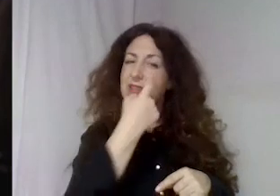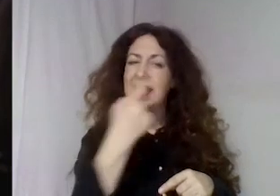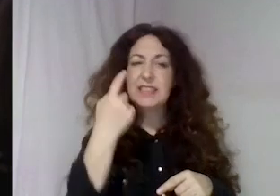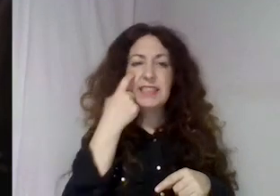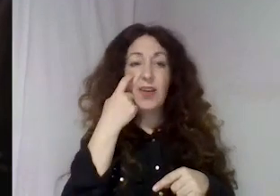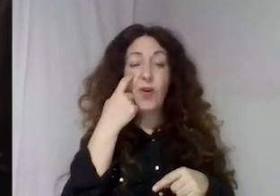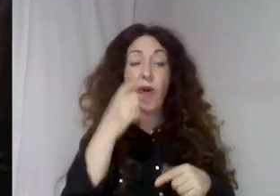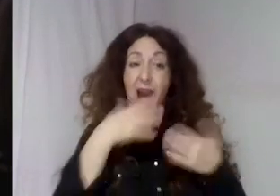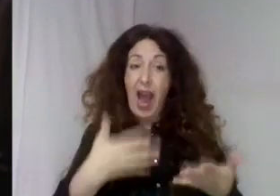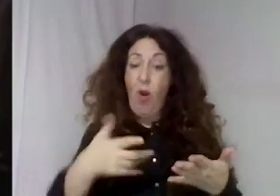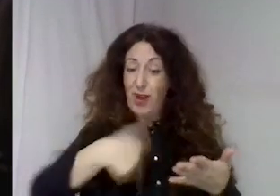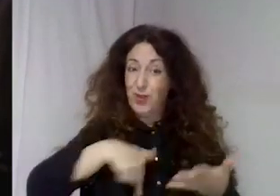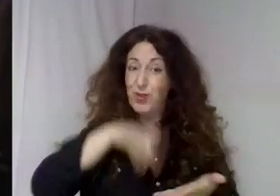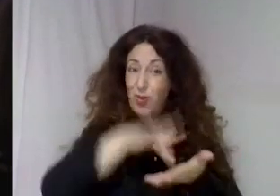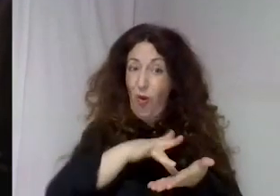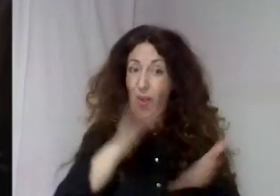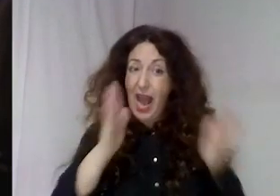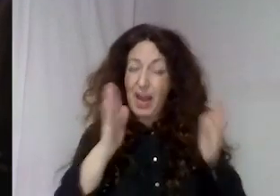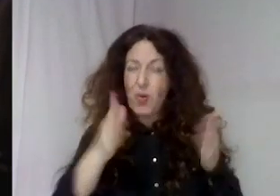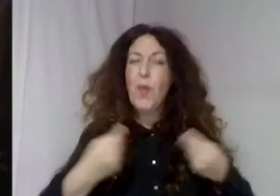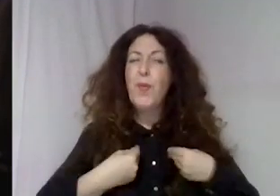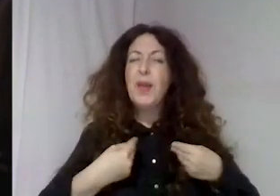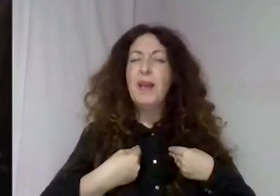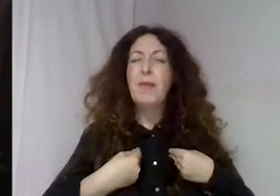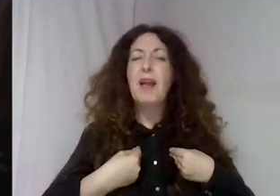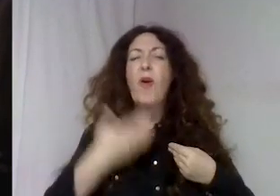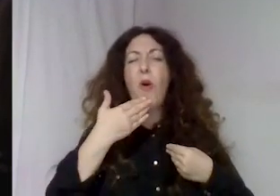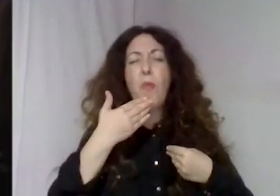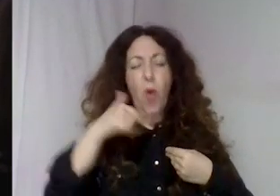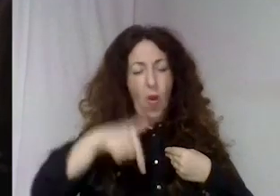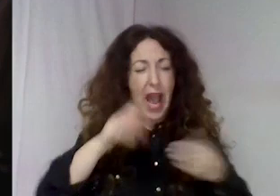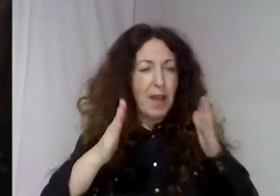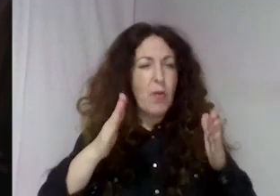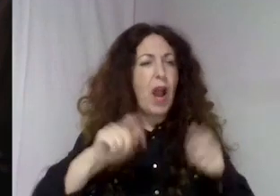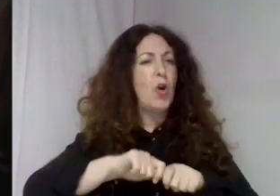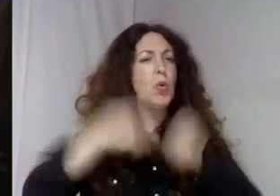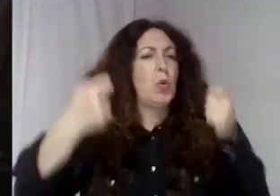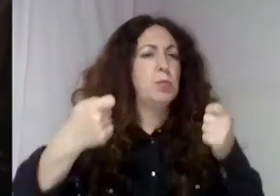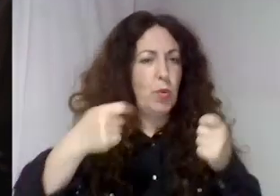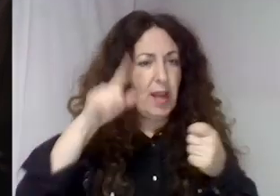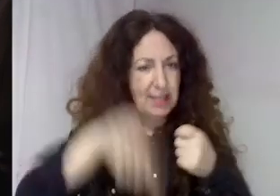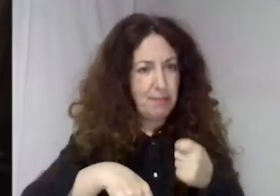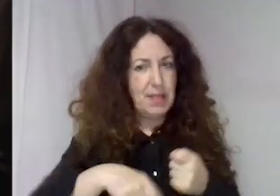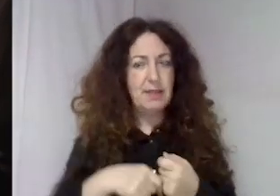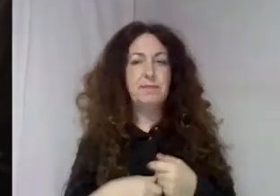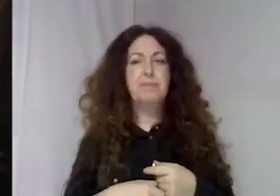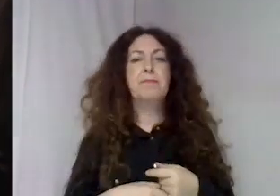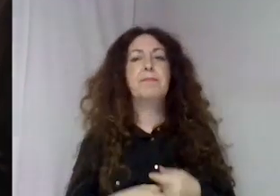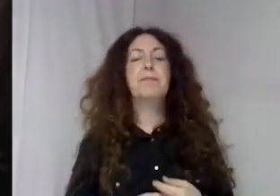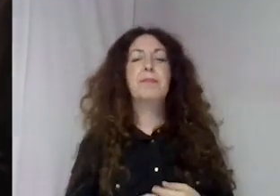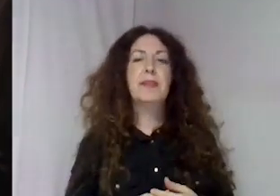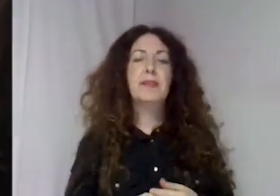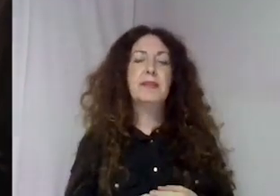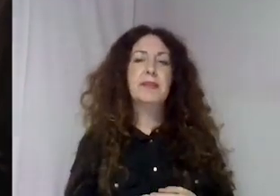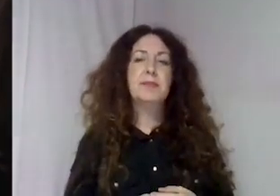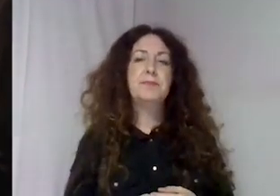bobadas así menores, que son propias de la prensa rosa y no sé qué, pues siempre ha habido censores, siempre ha habido una... Pero no me parece